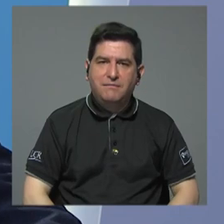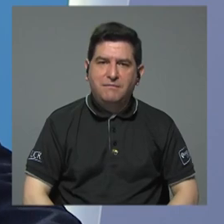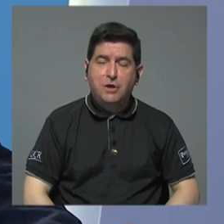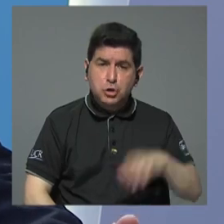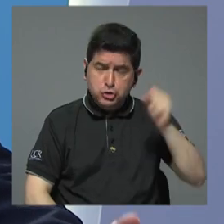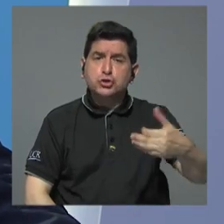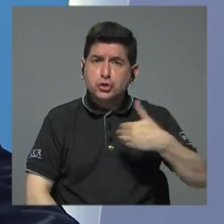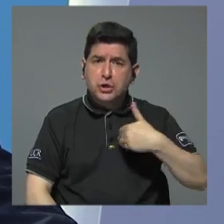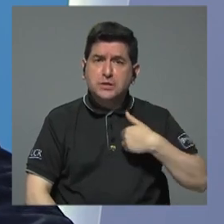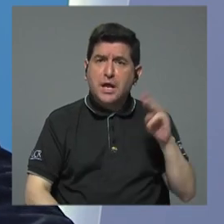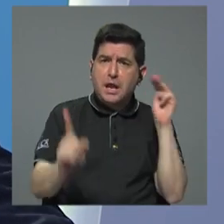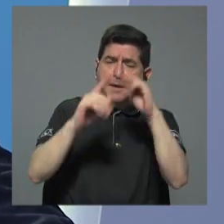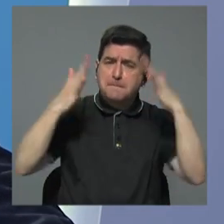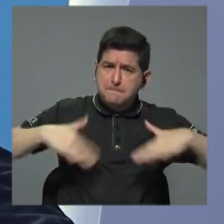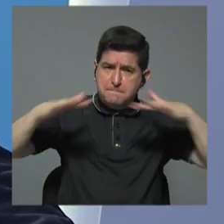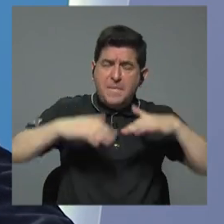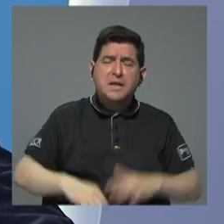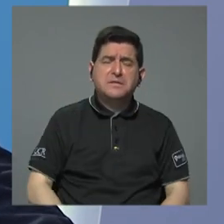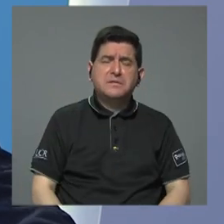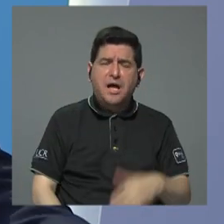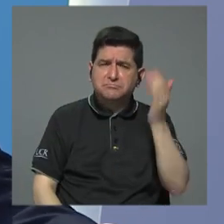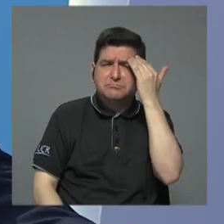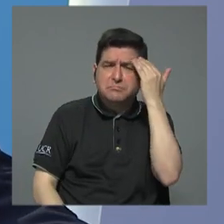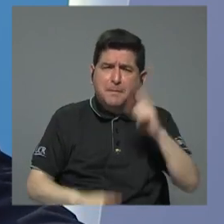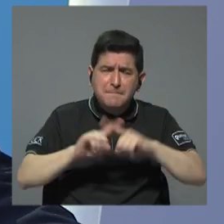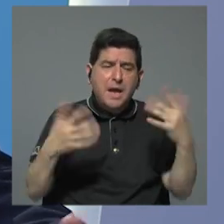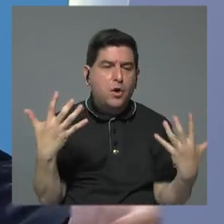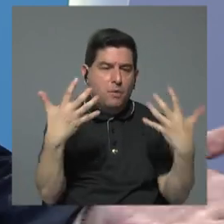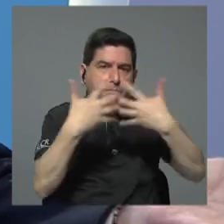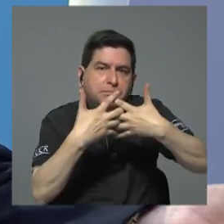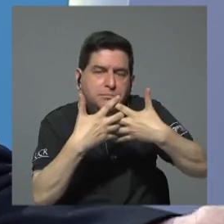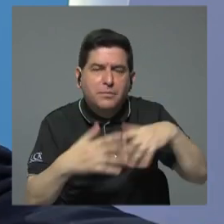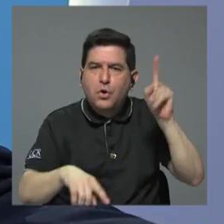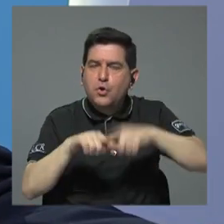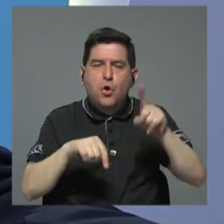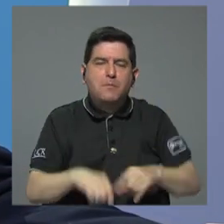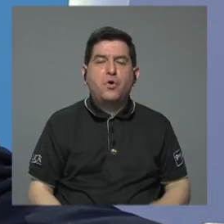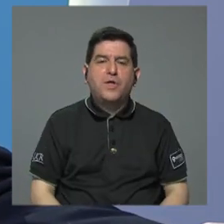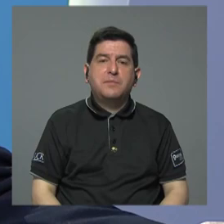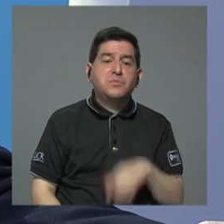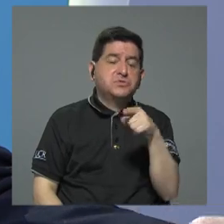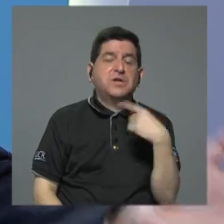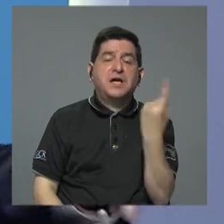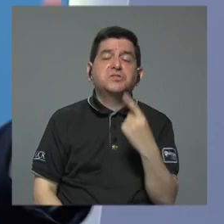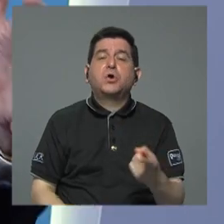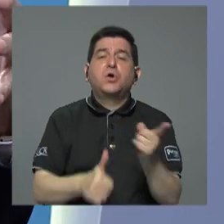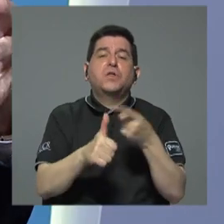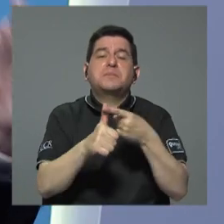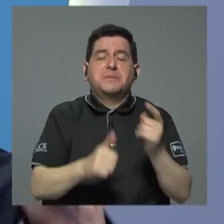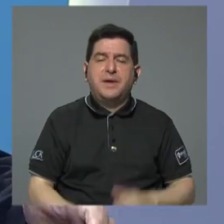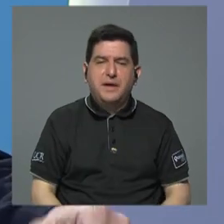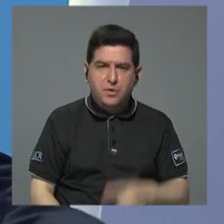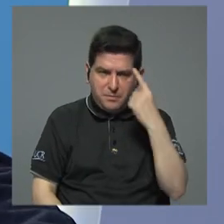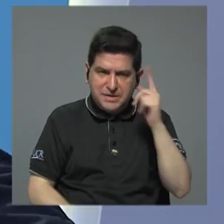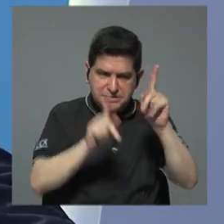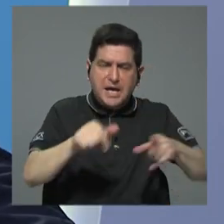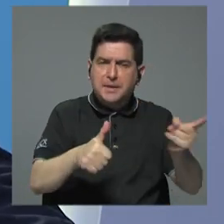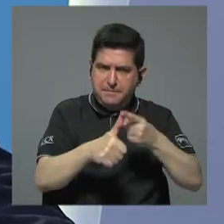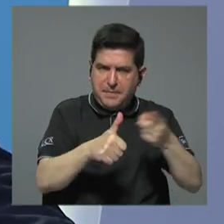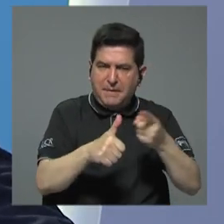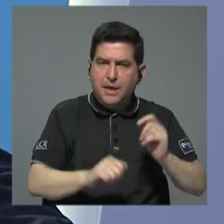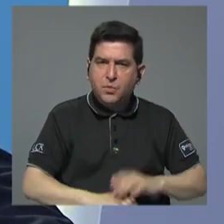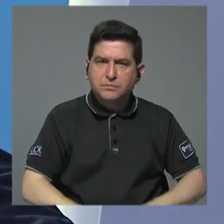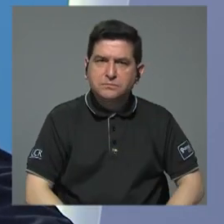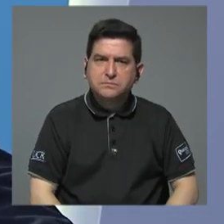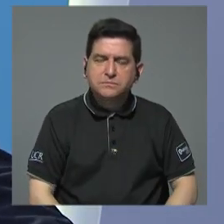que hay que tener las metas ambientales a la vista, pero hay que armonizar, no ponerlas delante de la gente, hay que pensar en la gente primero.